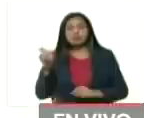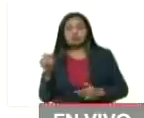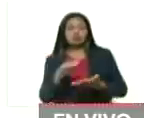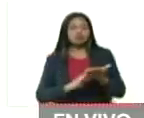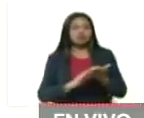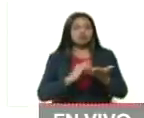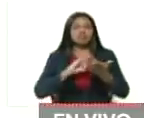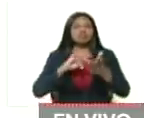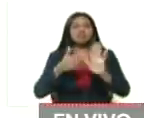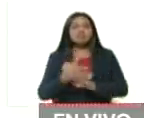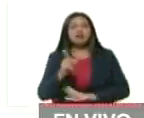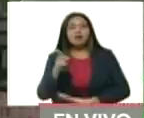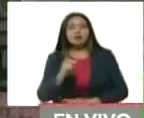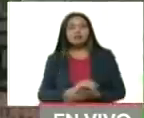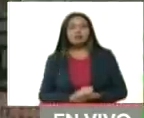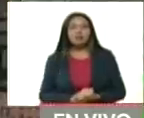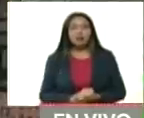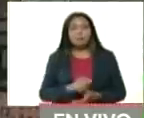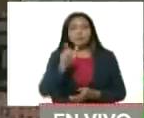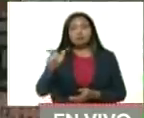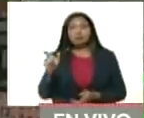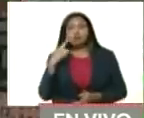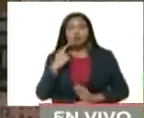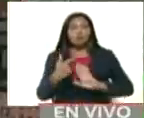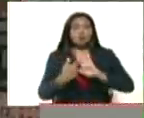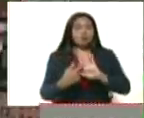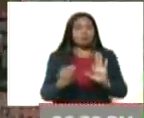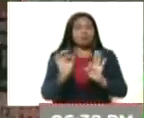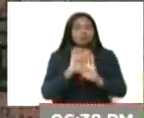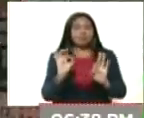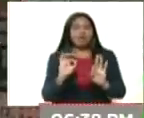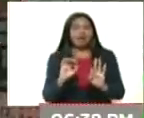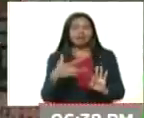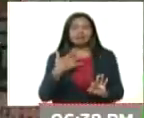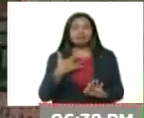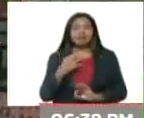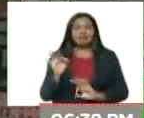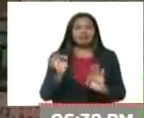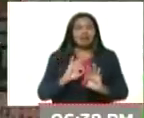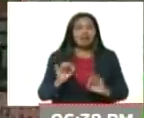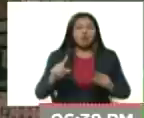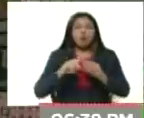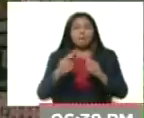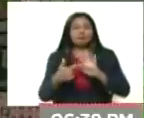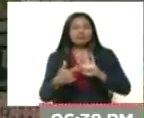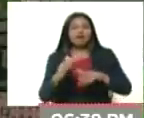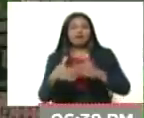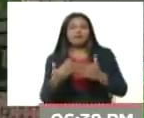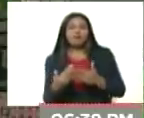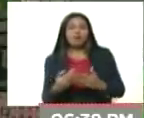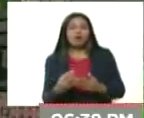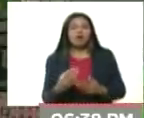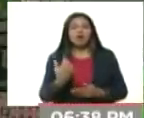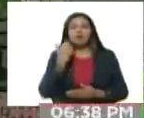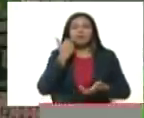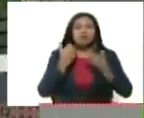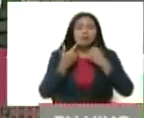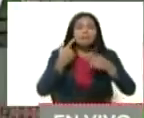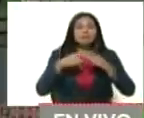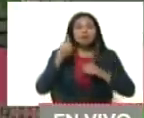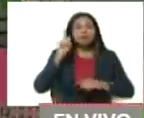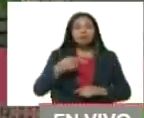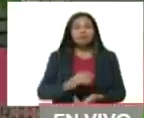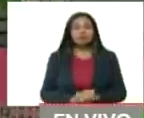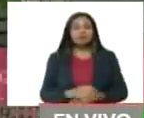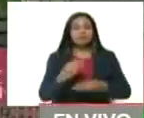quiere decir eso? Que son personas que no presentan ningún tipo de síntomas de los que presentaron cuando tuvieron la infección, pero además se